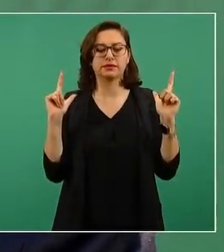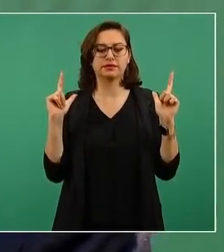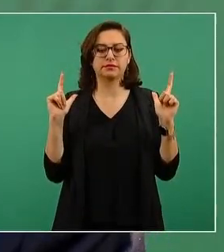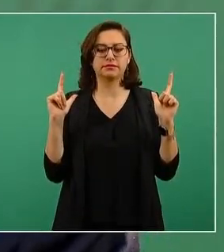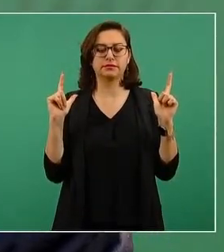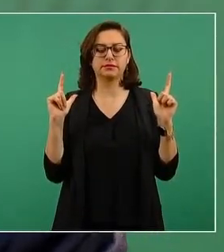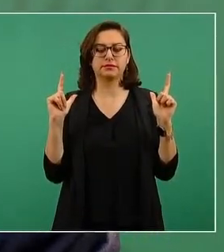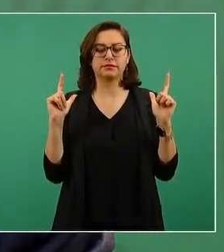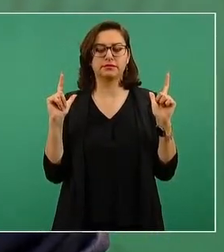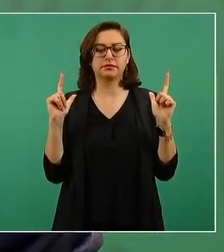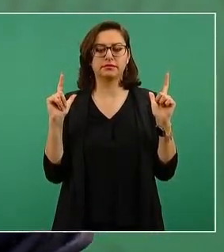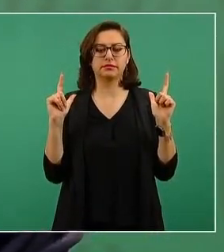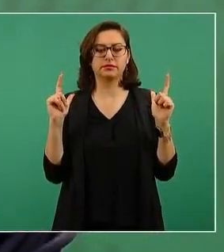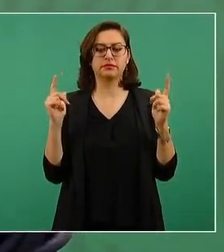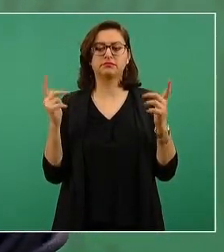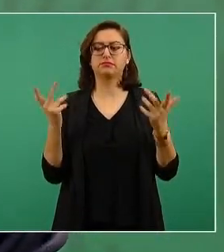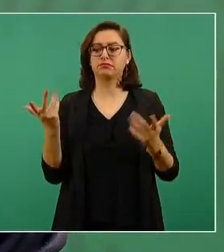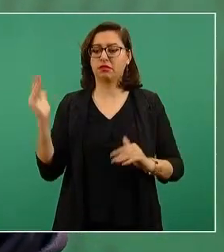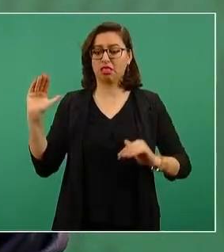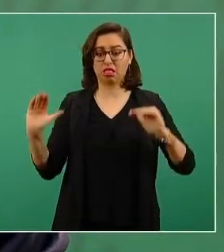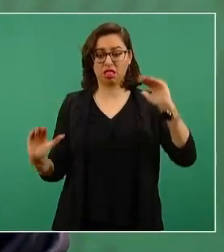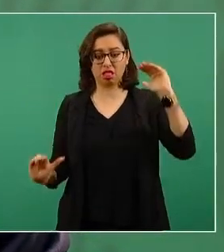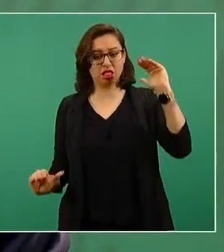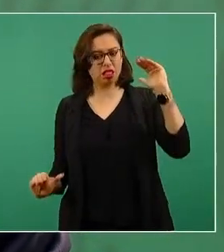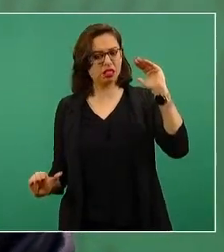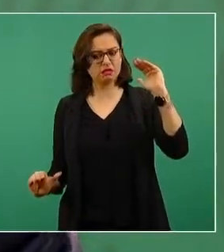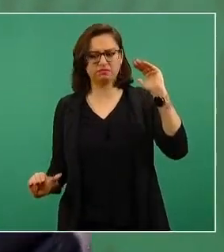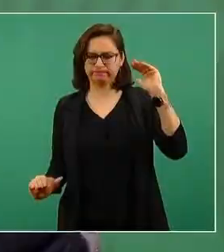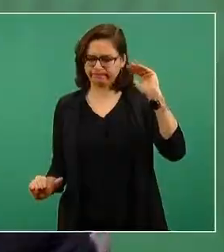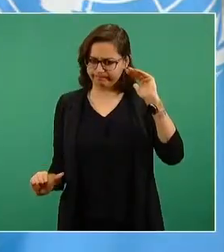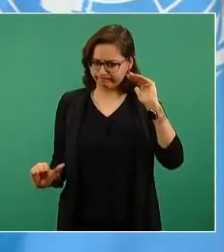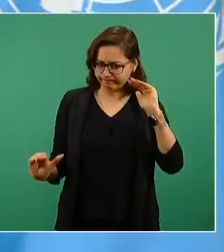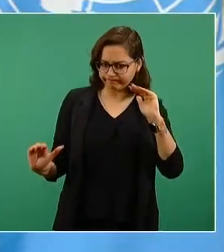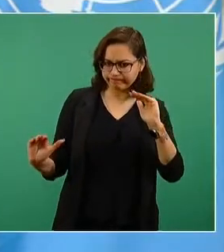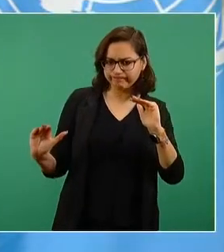que se acabe la desigualdad.